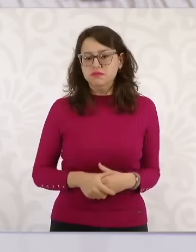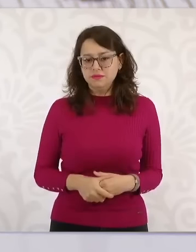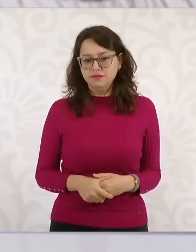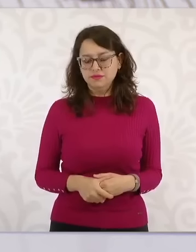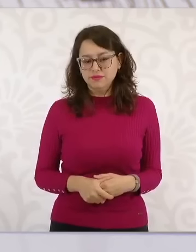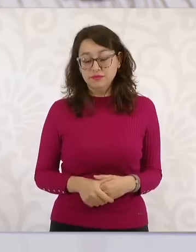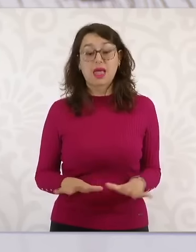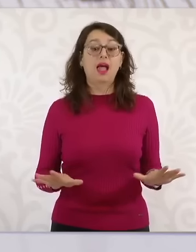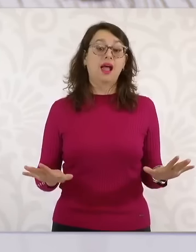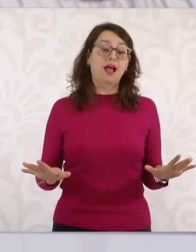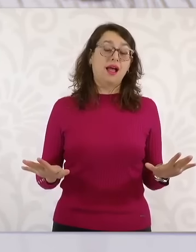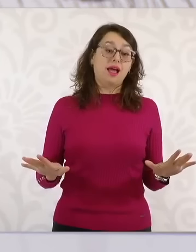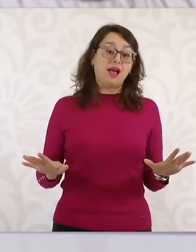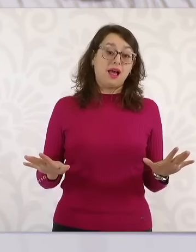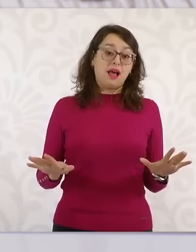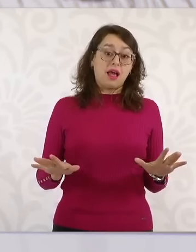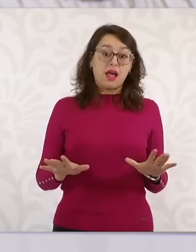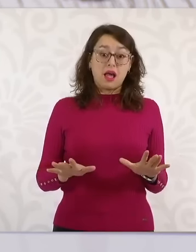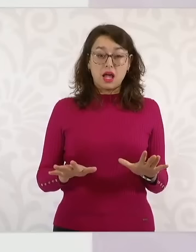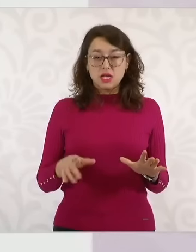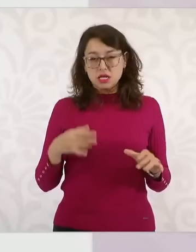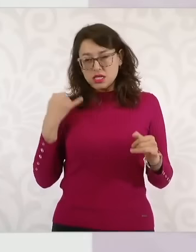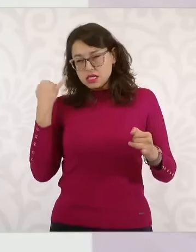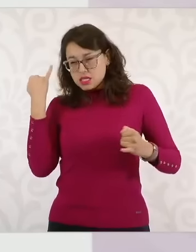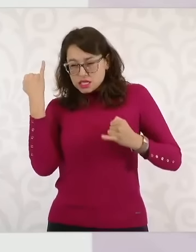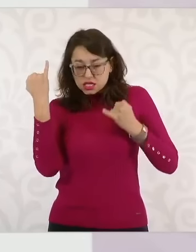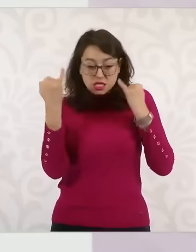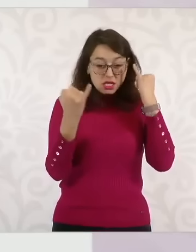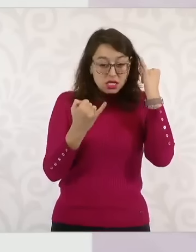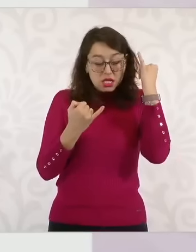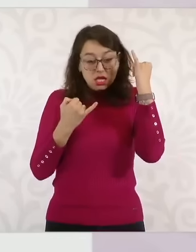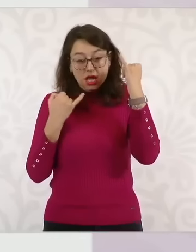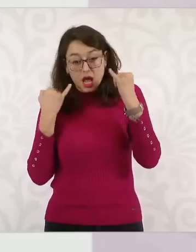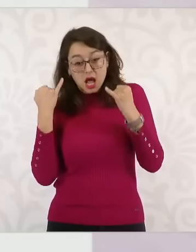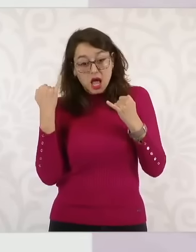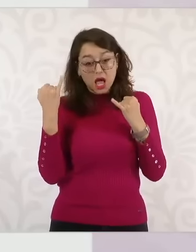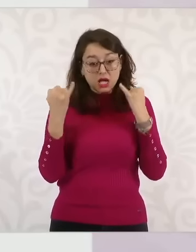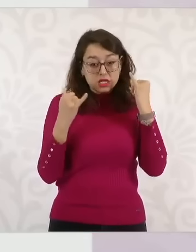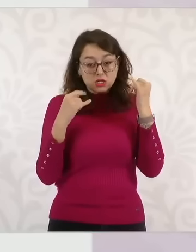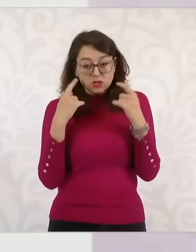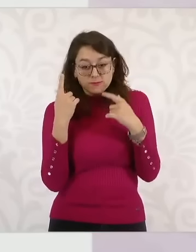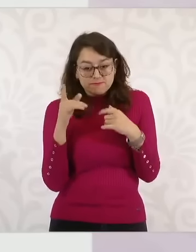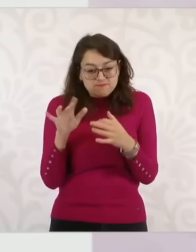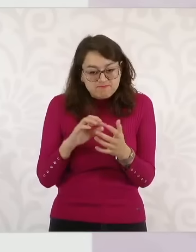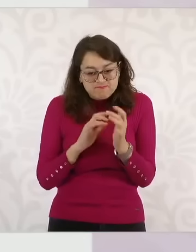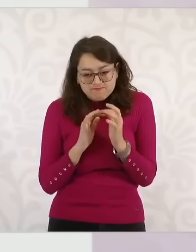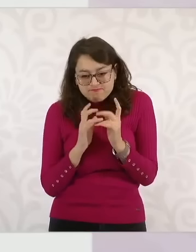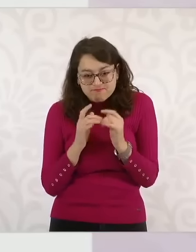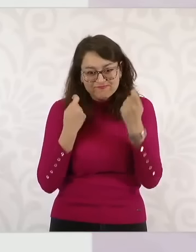Pero eso sí, es que el presidente Trump, hago así esa cara porque así me los imagino,